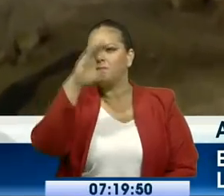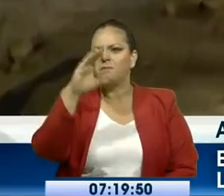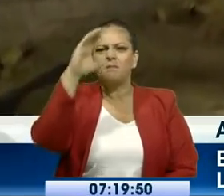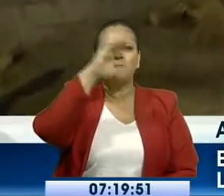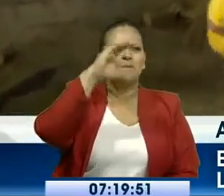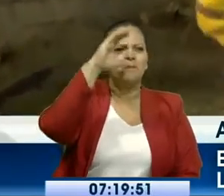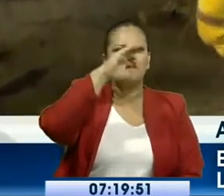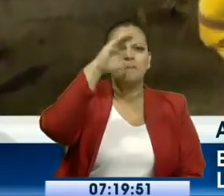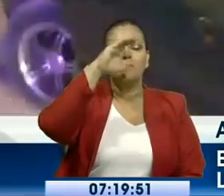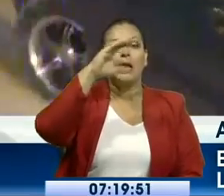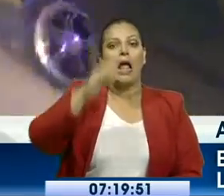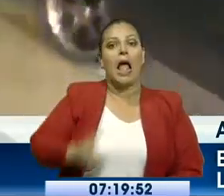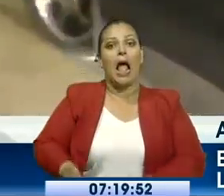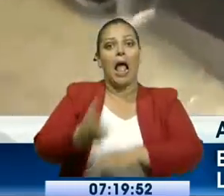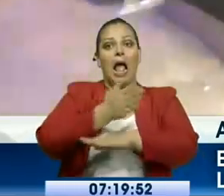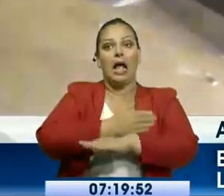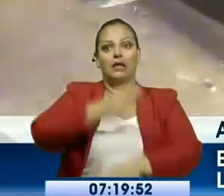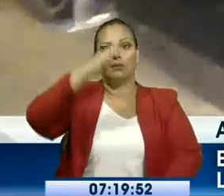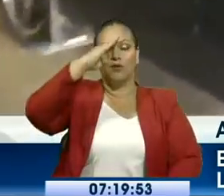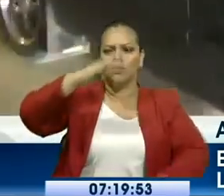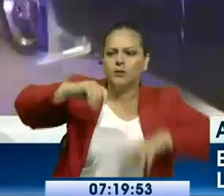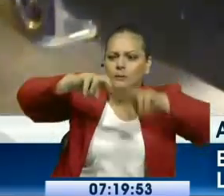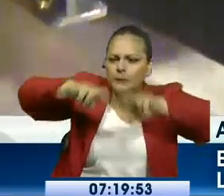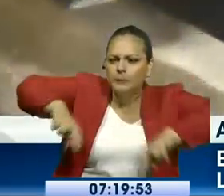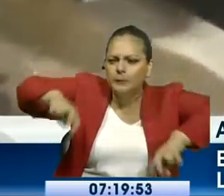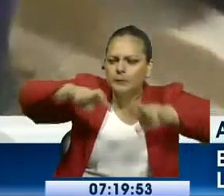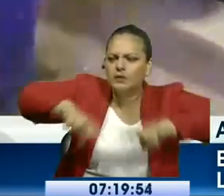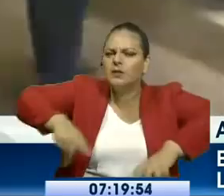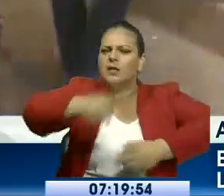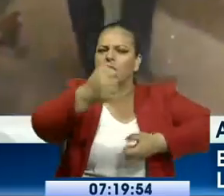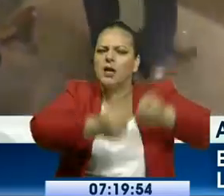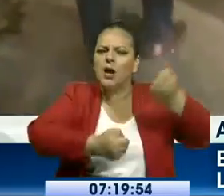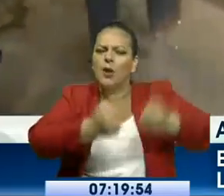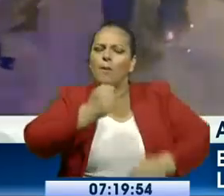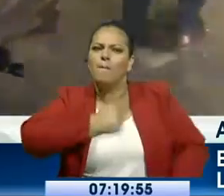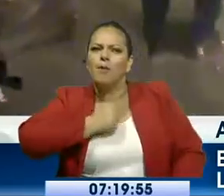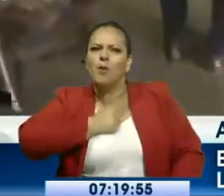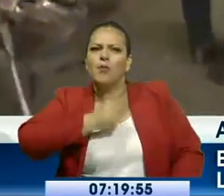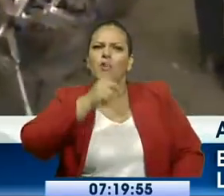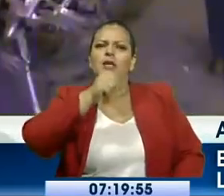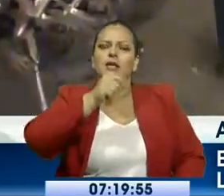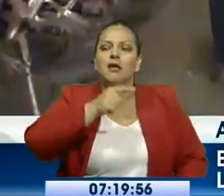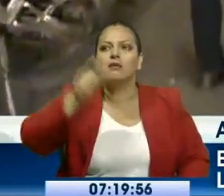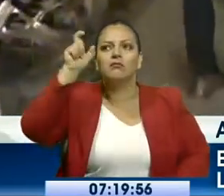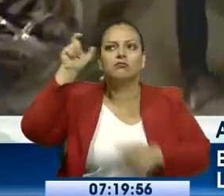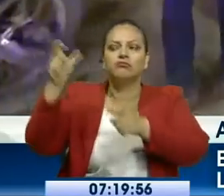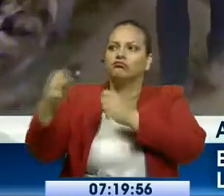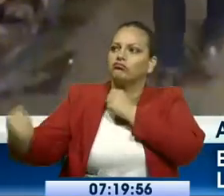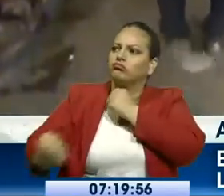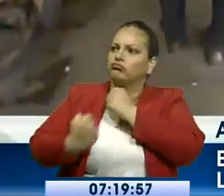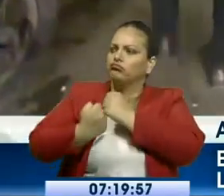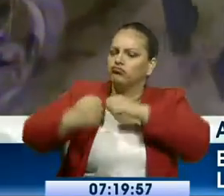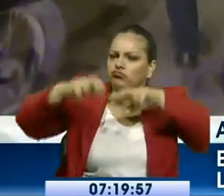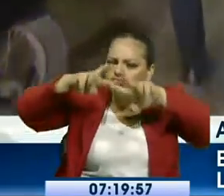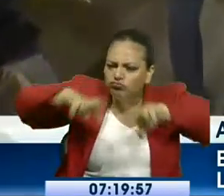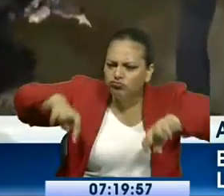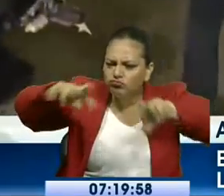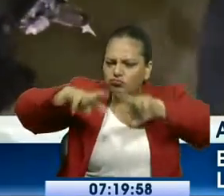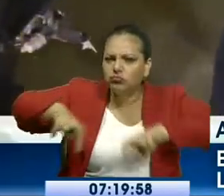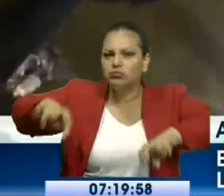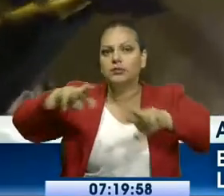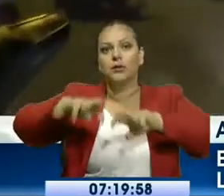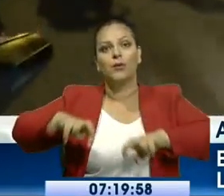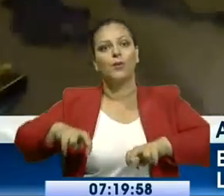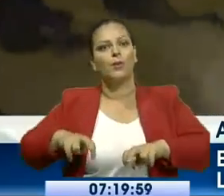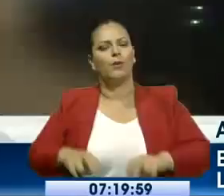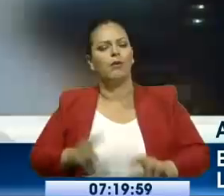diligencias investigativas que llevan a cabo Policía Nacional y Fiscalía en torno a este caso, que